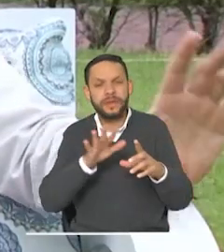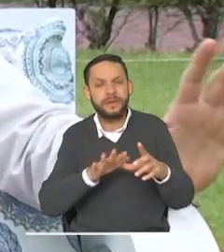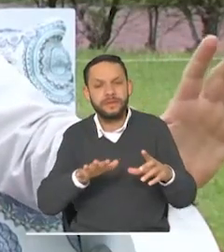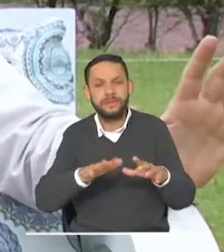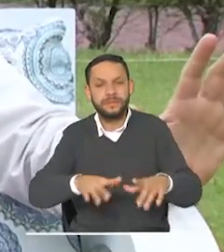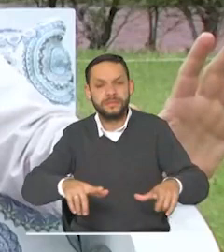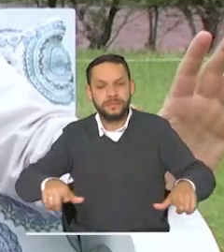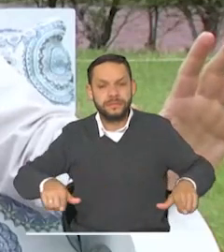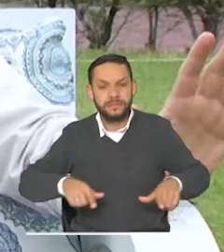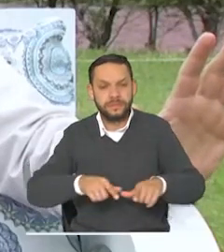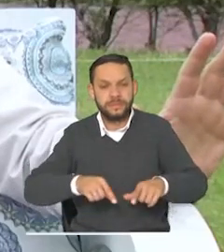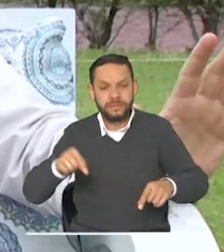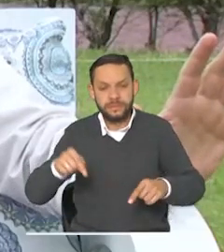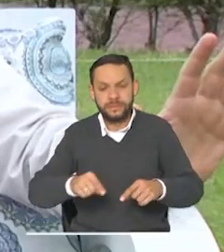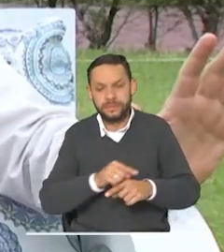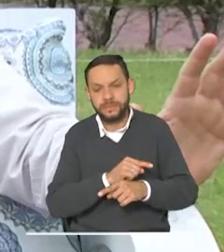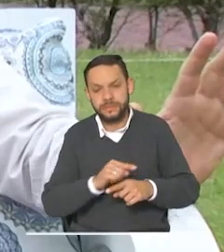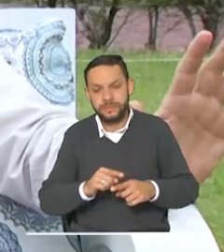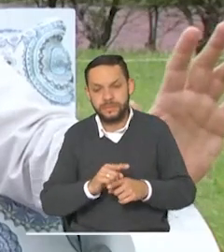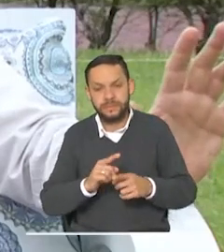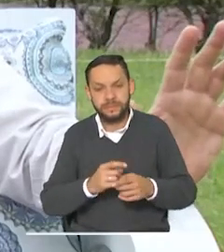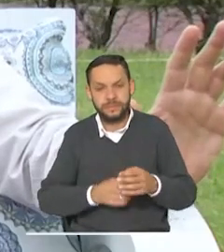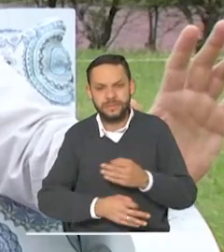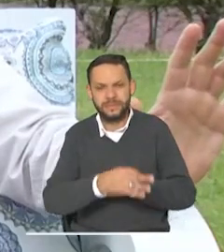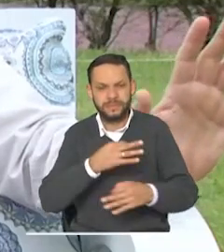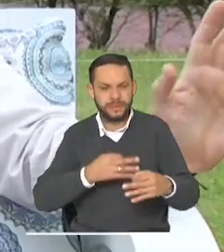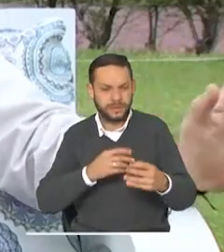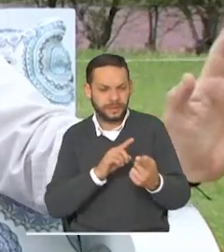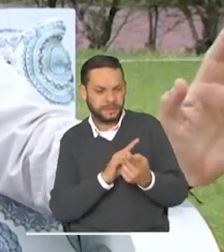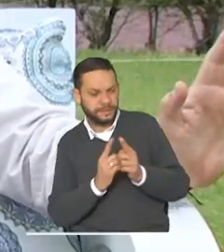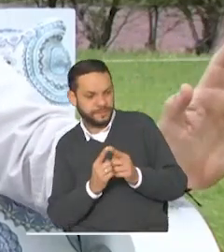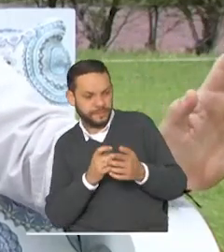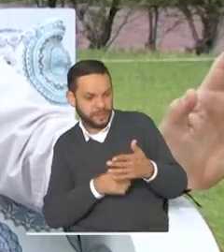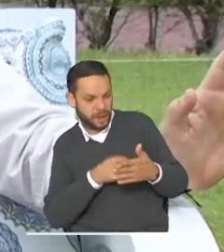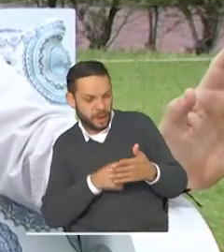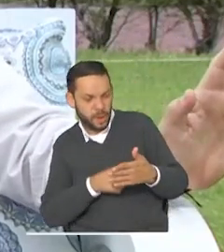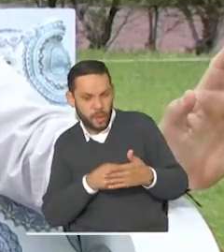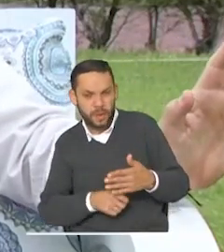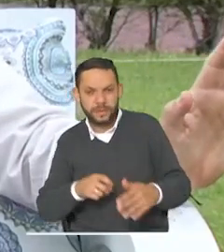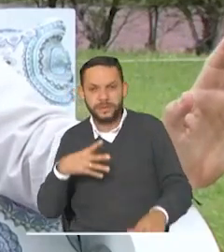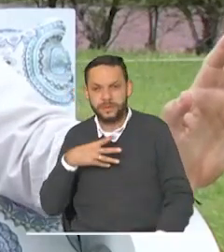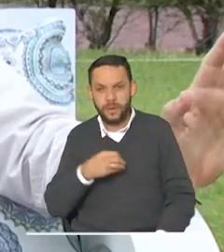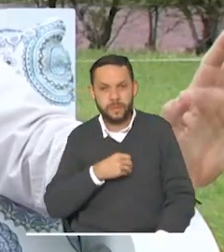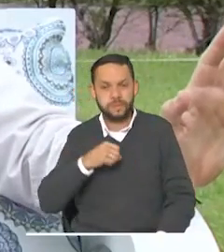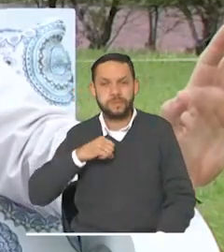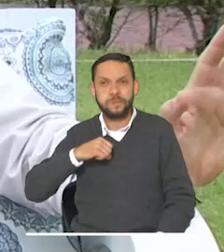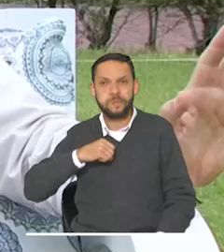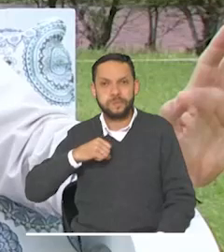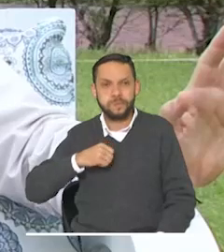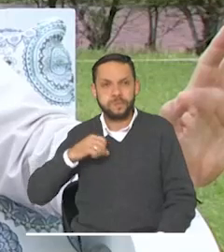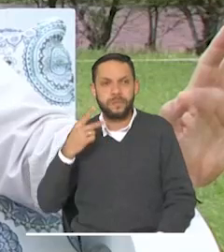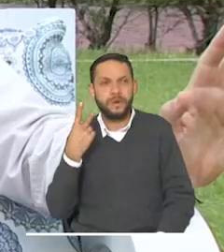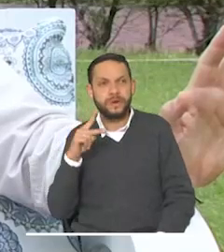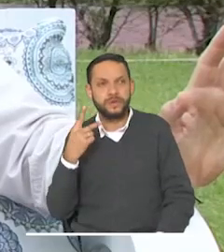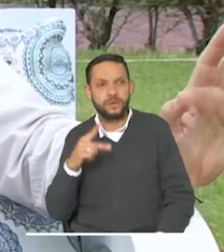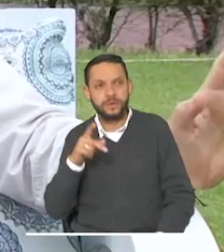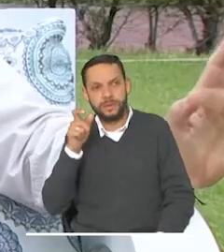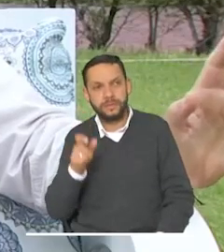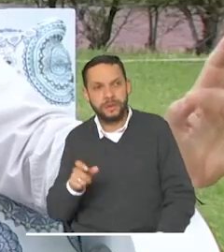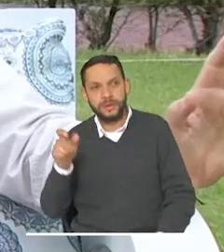en la semana de transformación y tenemos 12 personas de las cuales